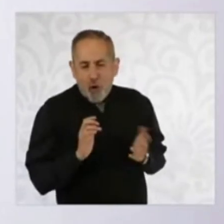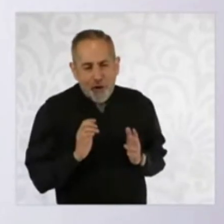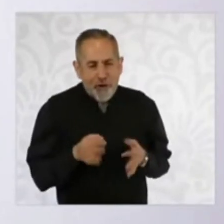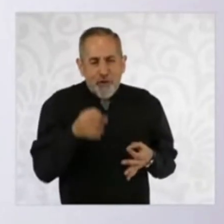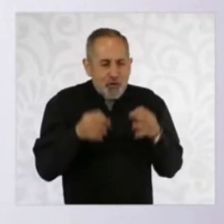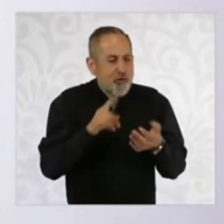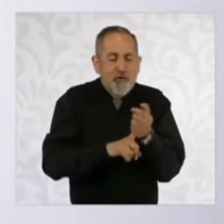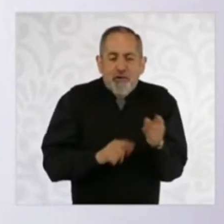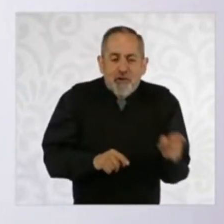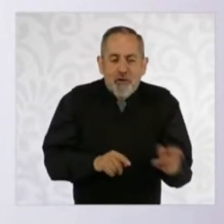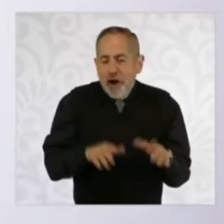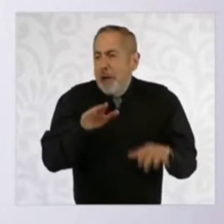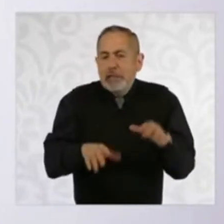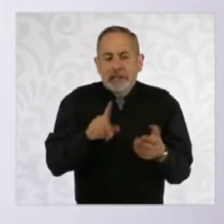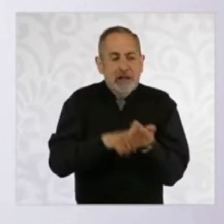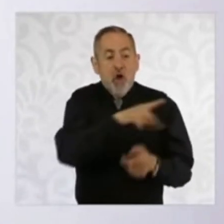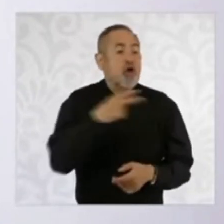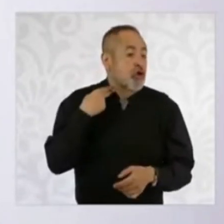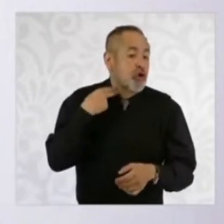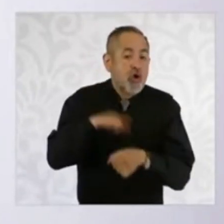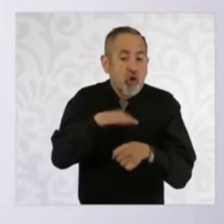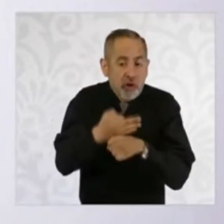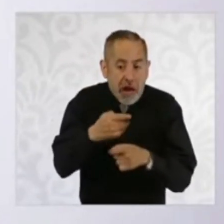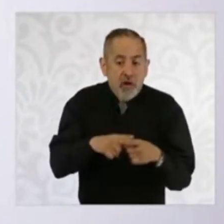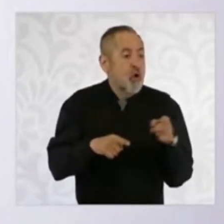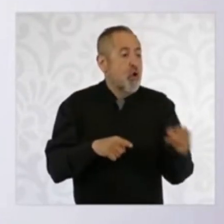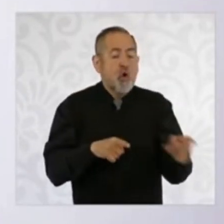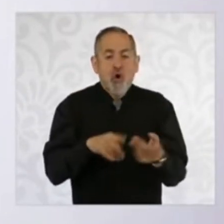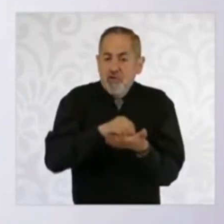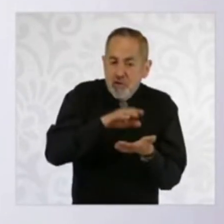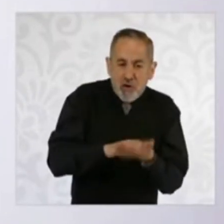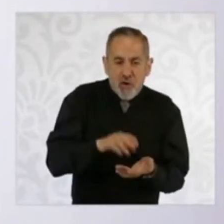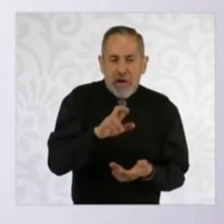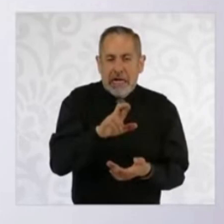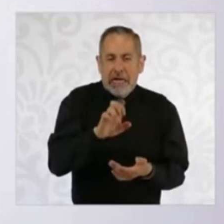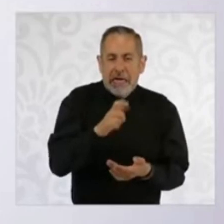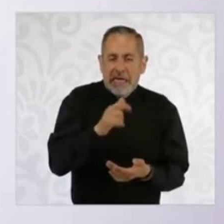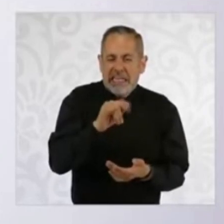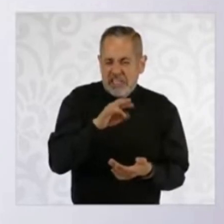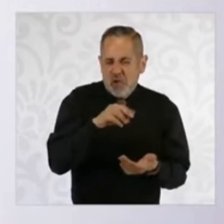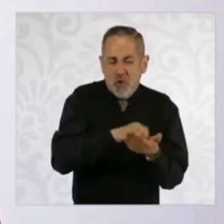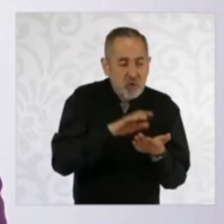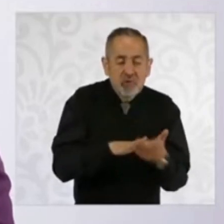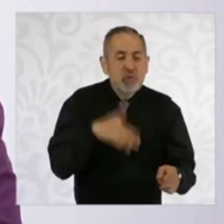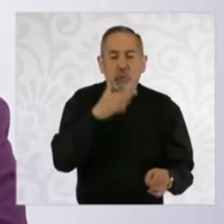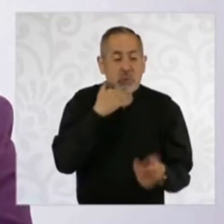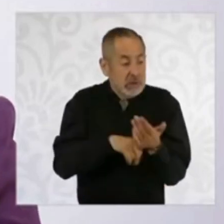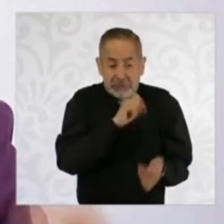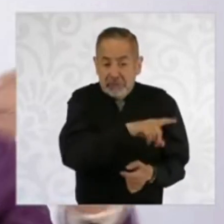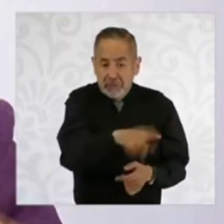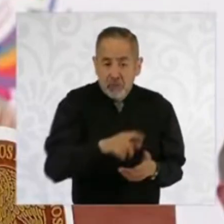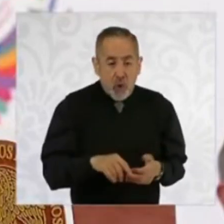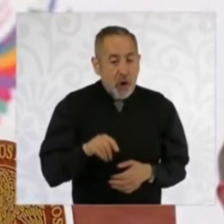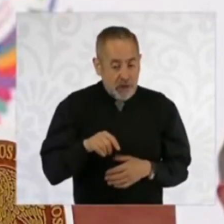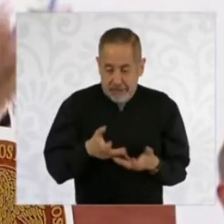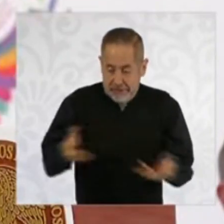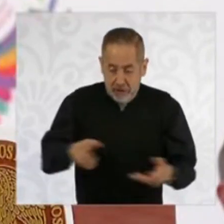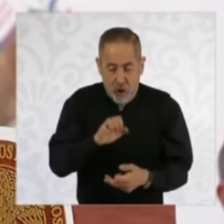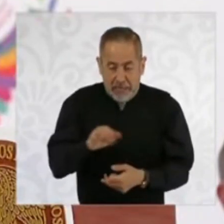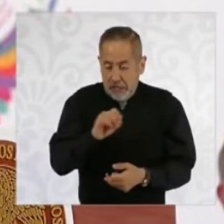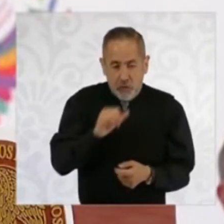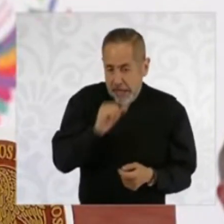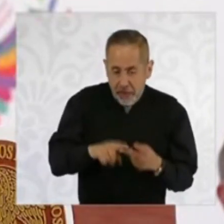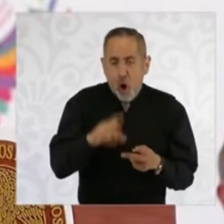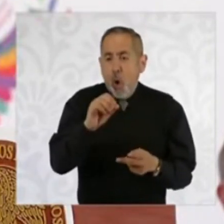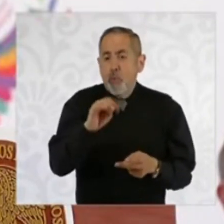vinculados con a veces hasta notarios, registros públicos, en el caso de que no sean ejidos o comunidades o de que ya